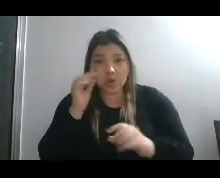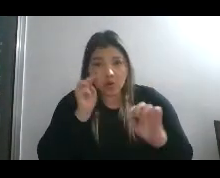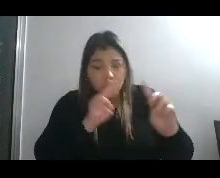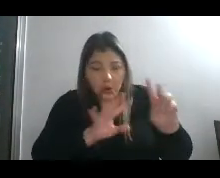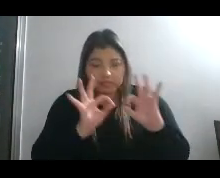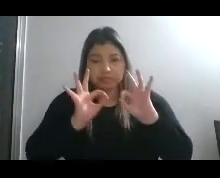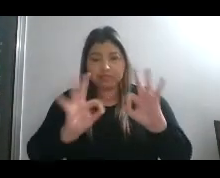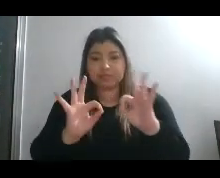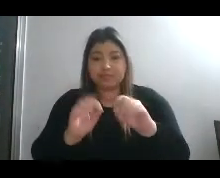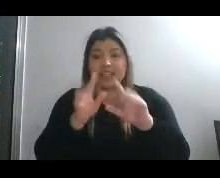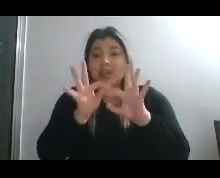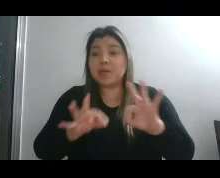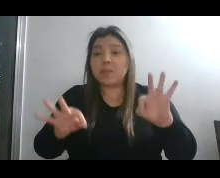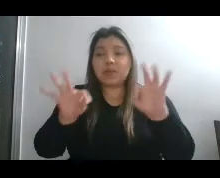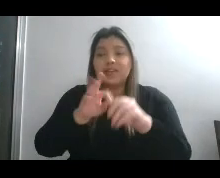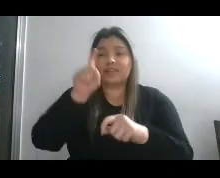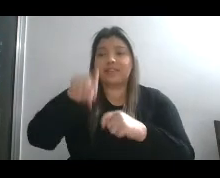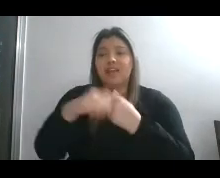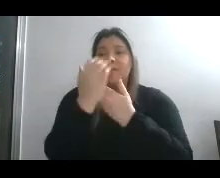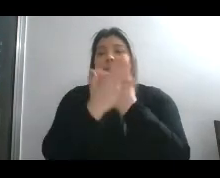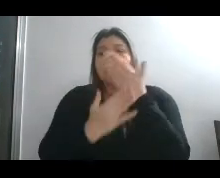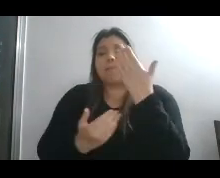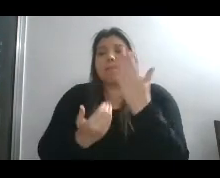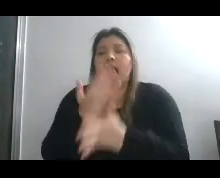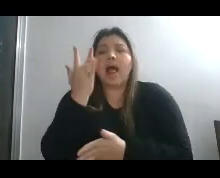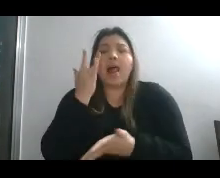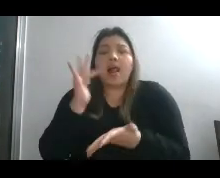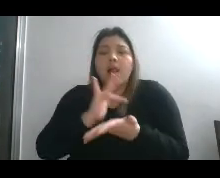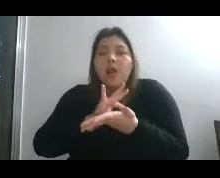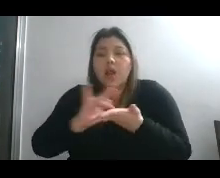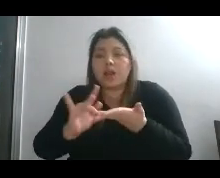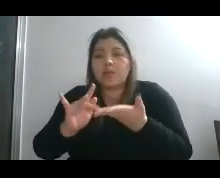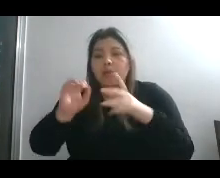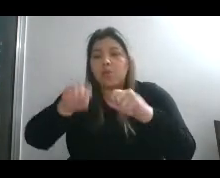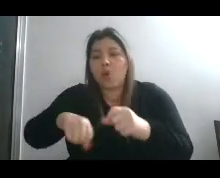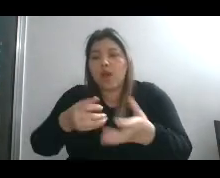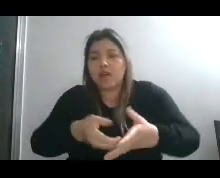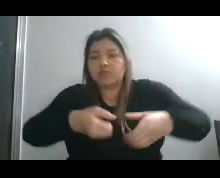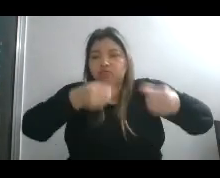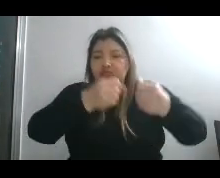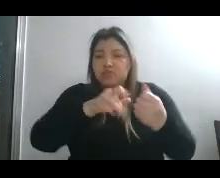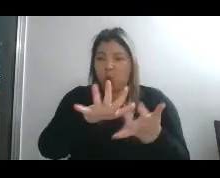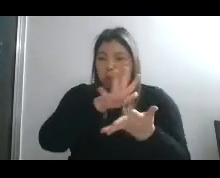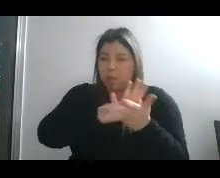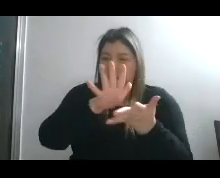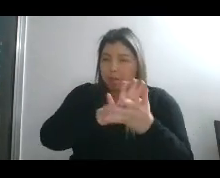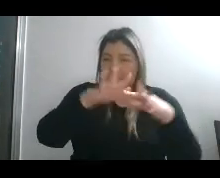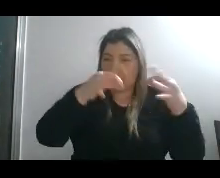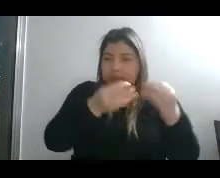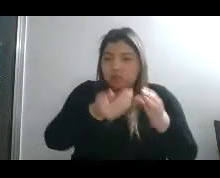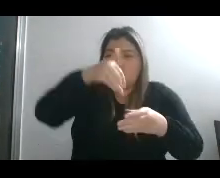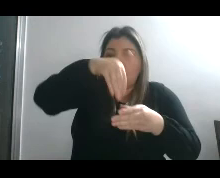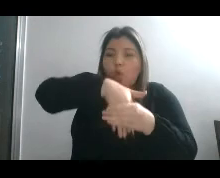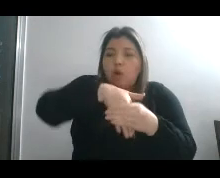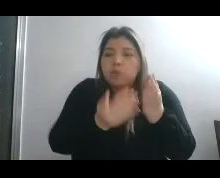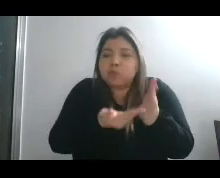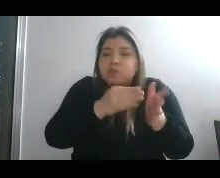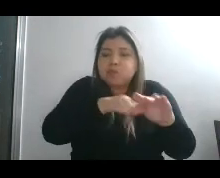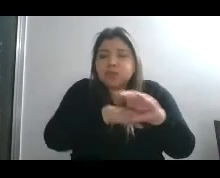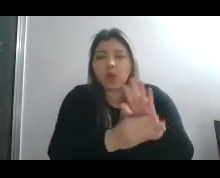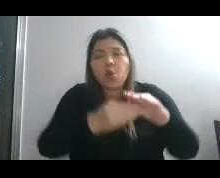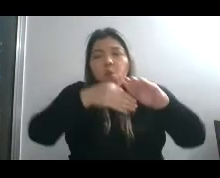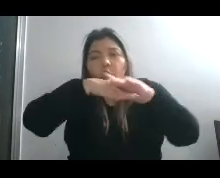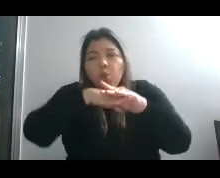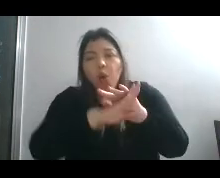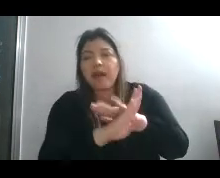manos limpias y lo dejes en un lugar, puede ser en una bolsa de papel, lo puedas guardar bien guardado para que te